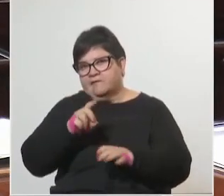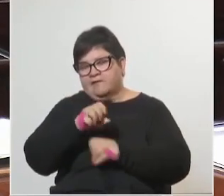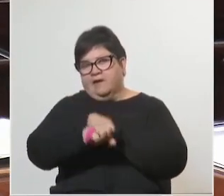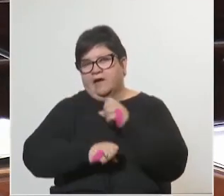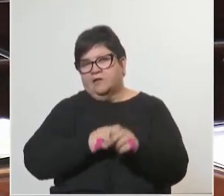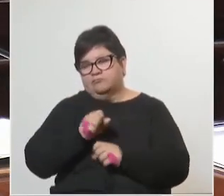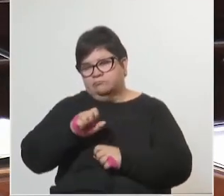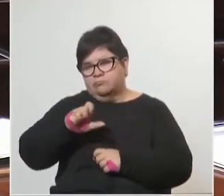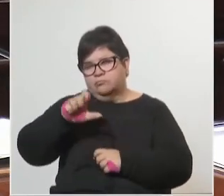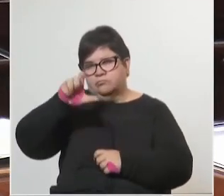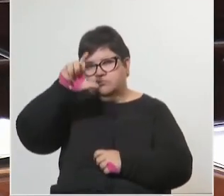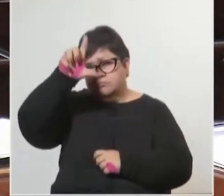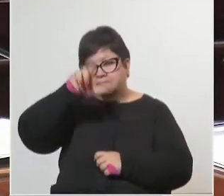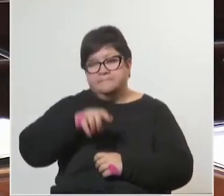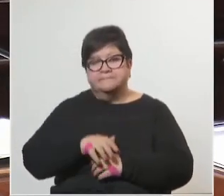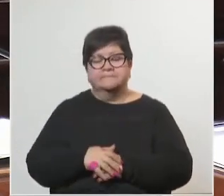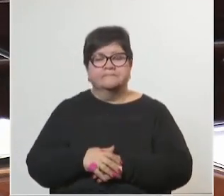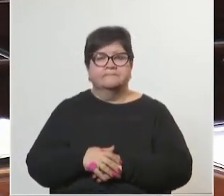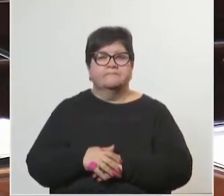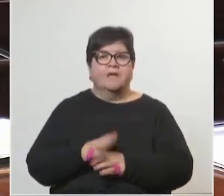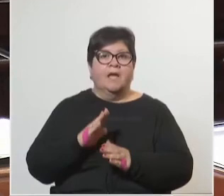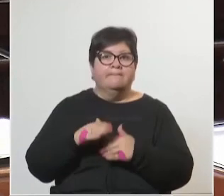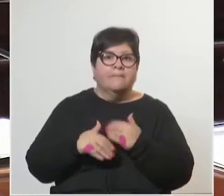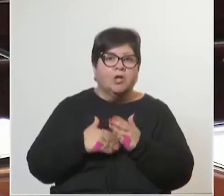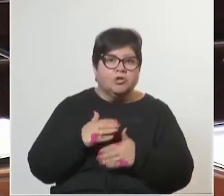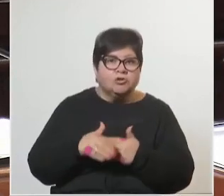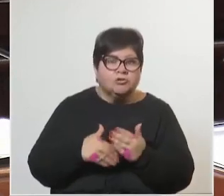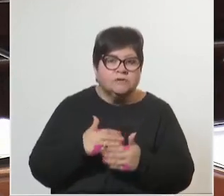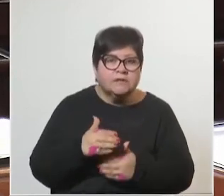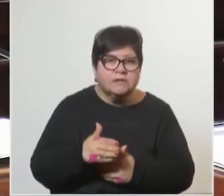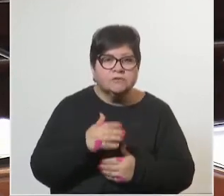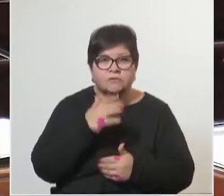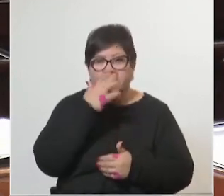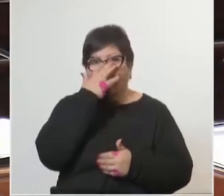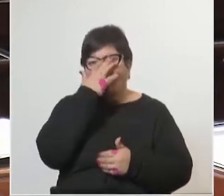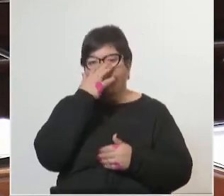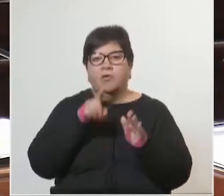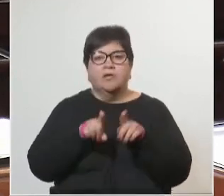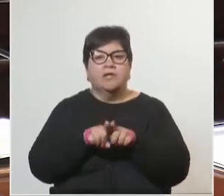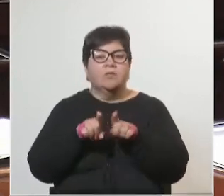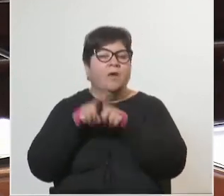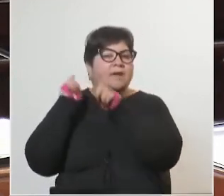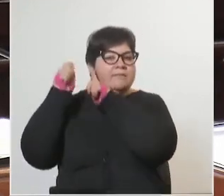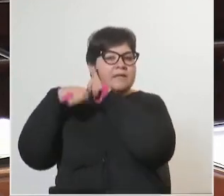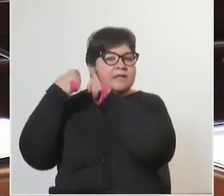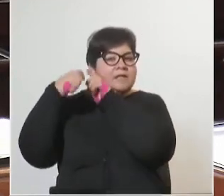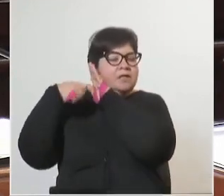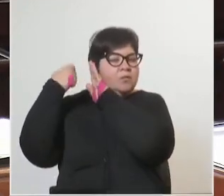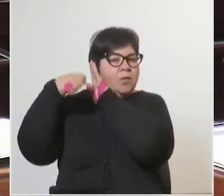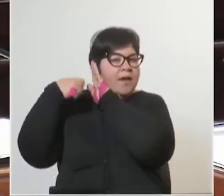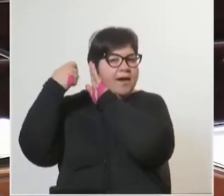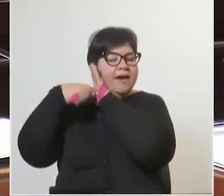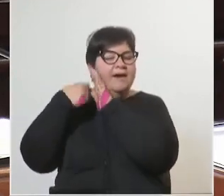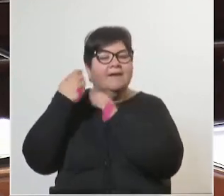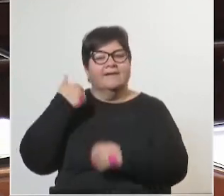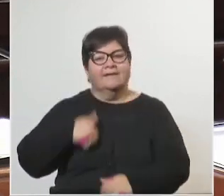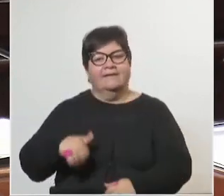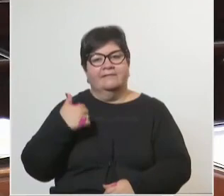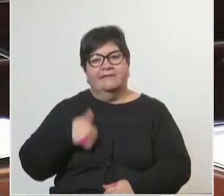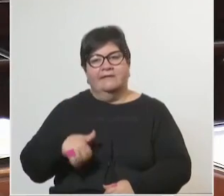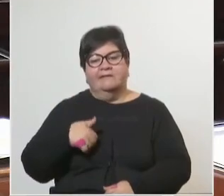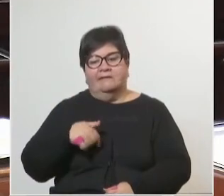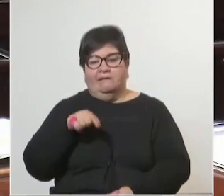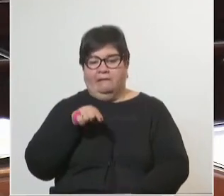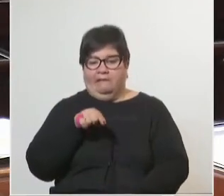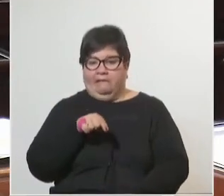Y es un proceso que, bueno, como en la película argentina, de esto no se habla poco y se hace